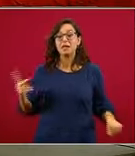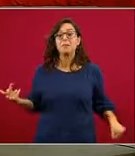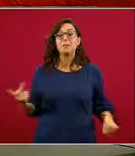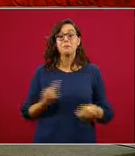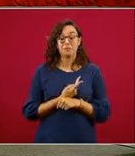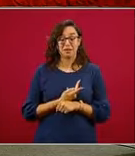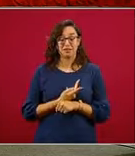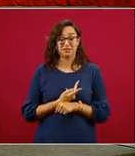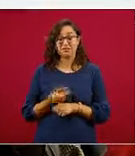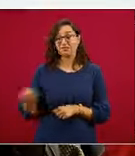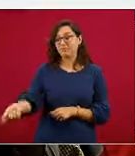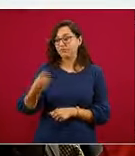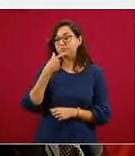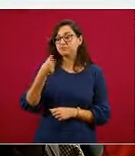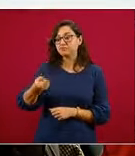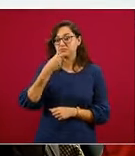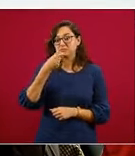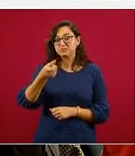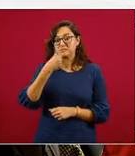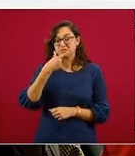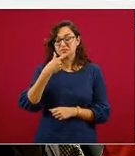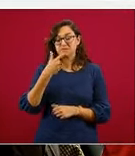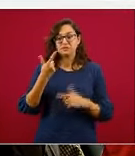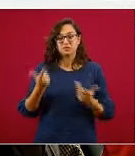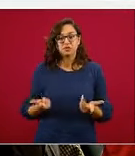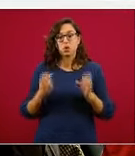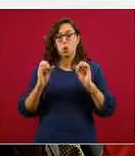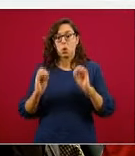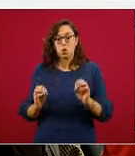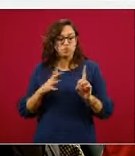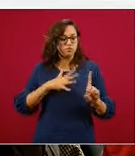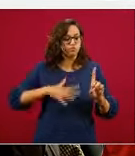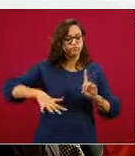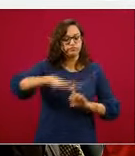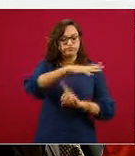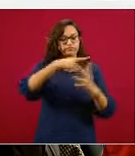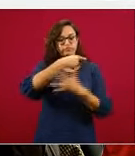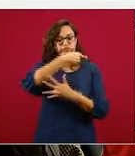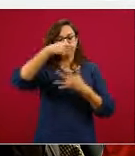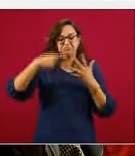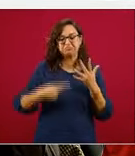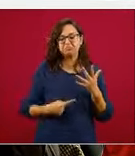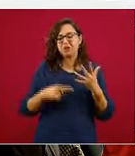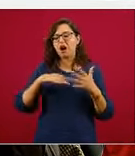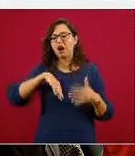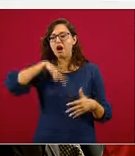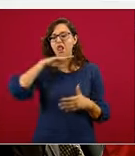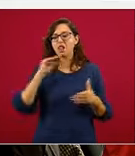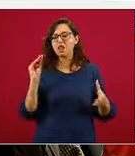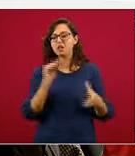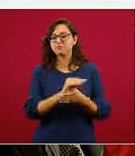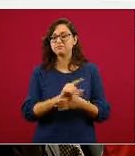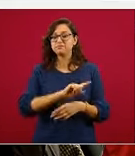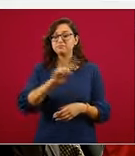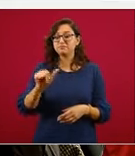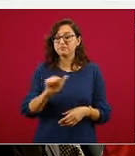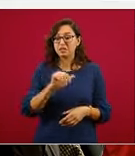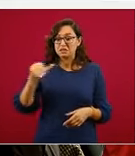dosis altas o no se consideran un montón de condiciones clínicas, las personas pueden tener